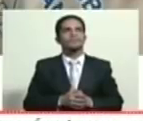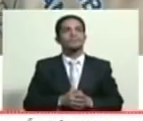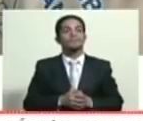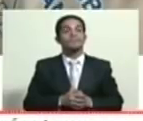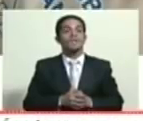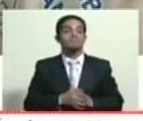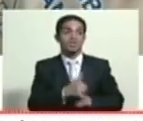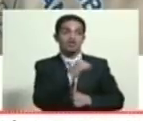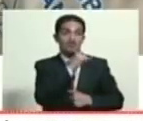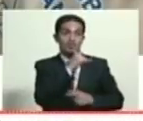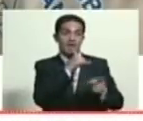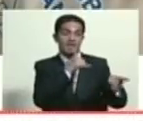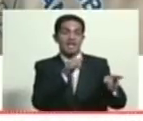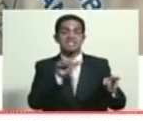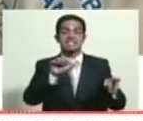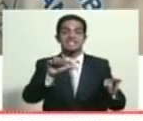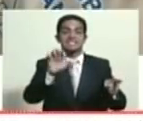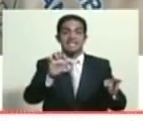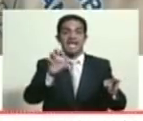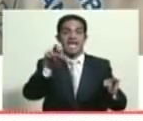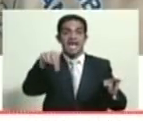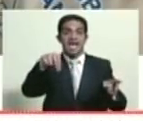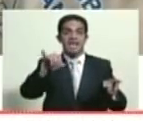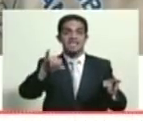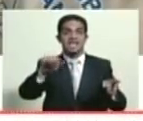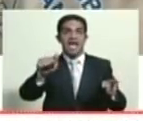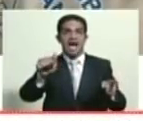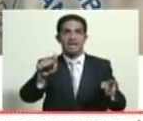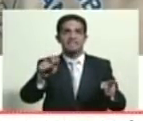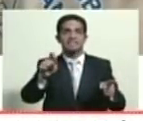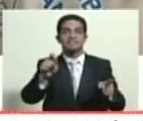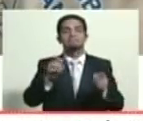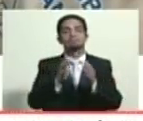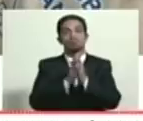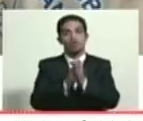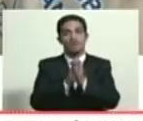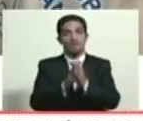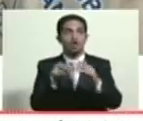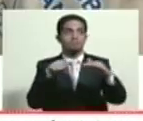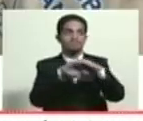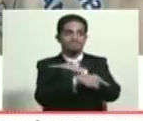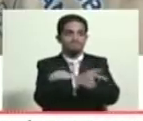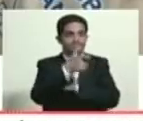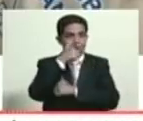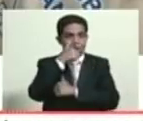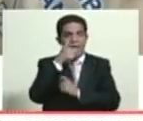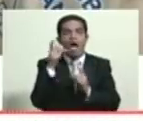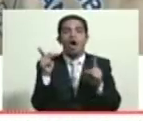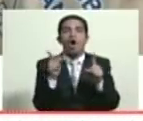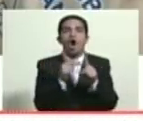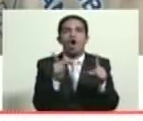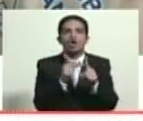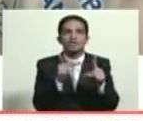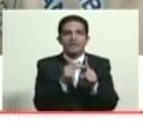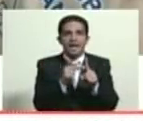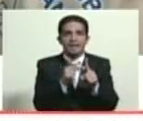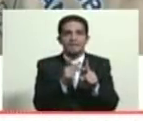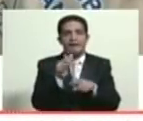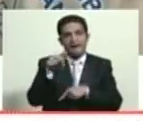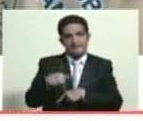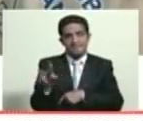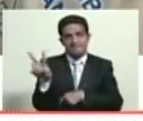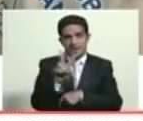y Tributaria, SENIAC, para que realice la fiscalización a los hoteles ubicados en el territorio